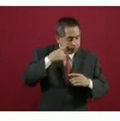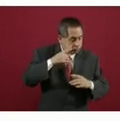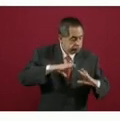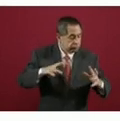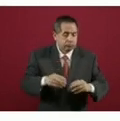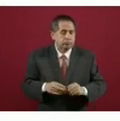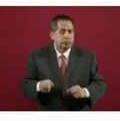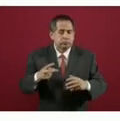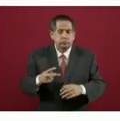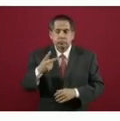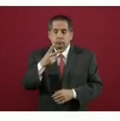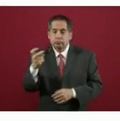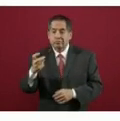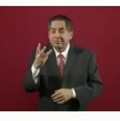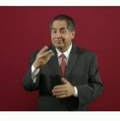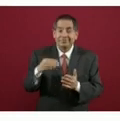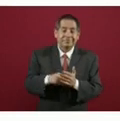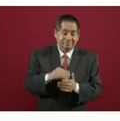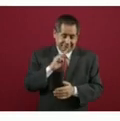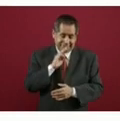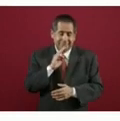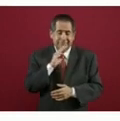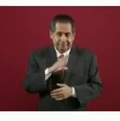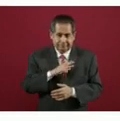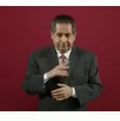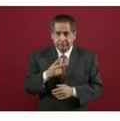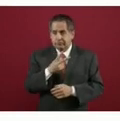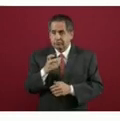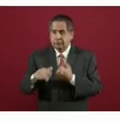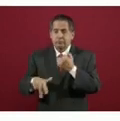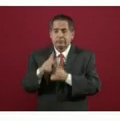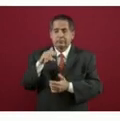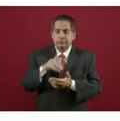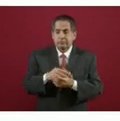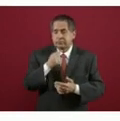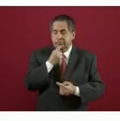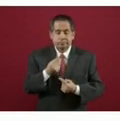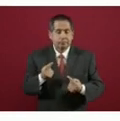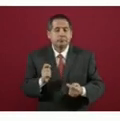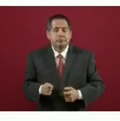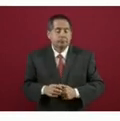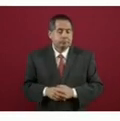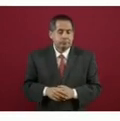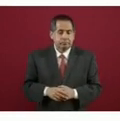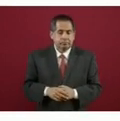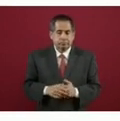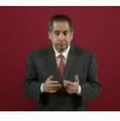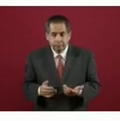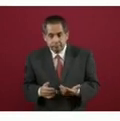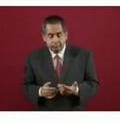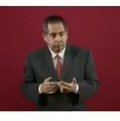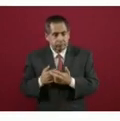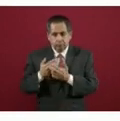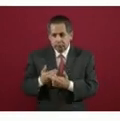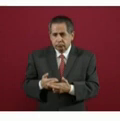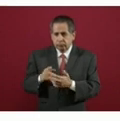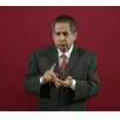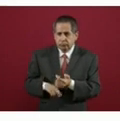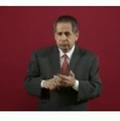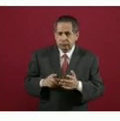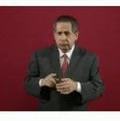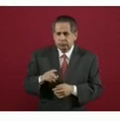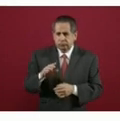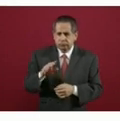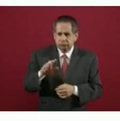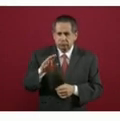203,000 mamás y 213,000 niños el resto que son